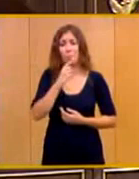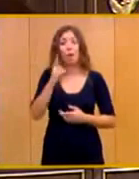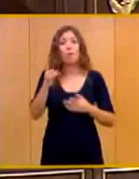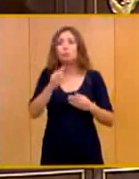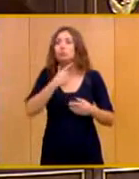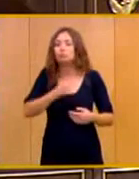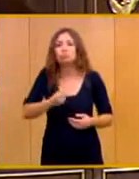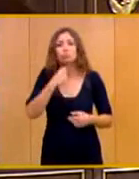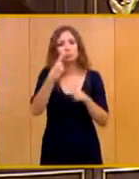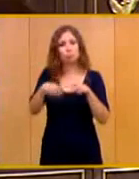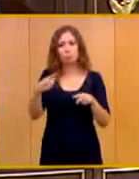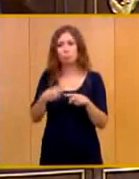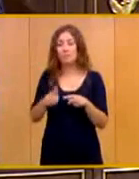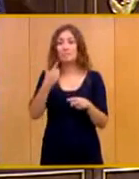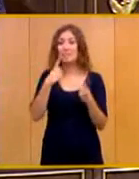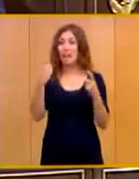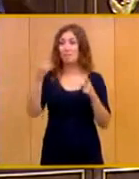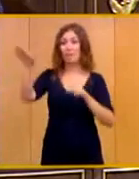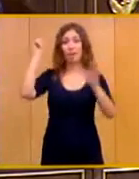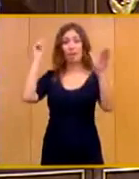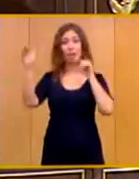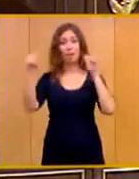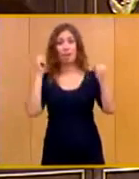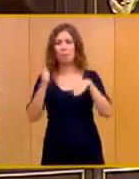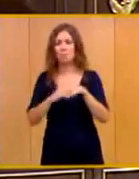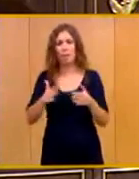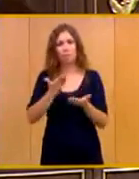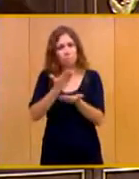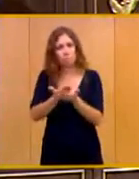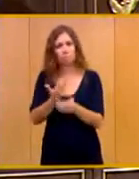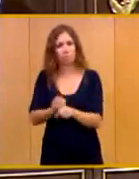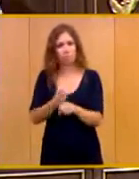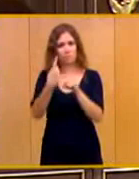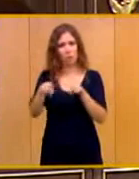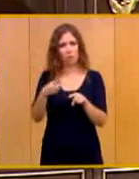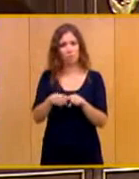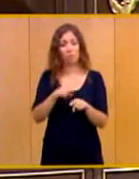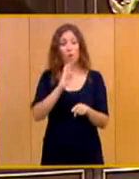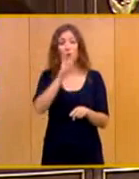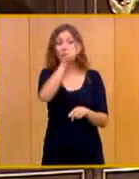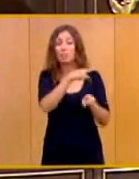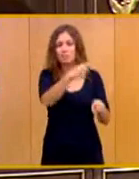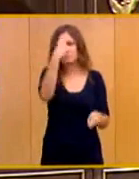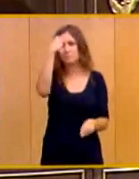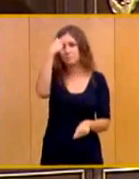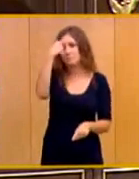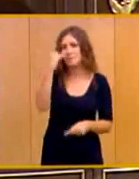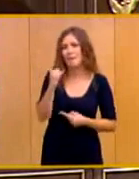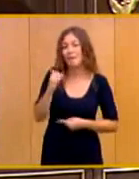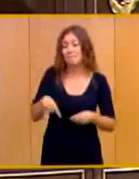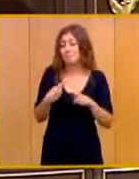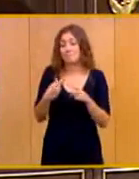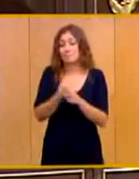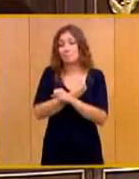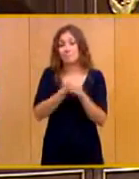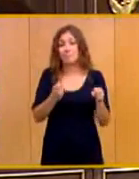para convocar a toda la nación a la tarea porque le mueve un propósito obsesivo e indeclinable de crear